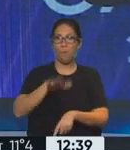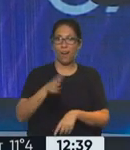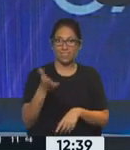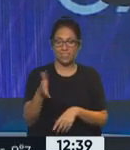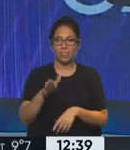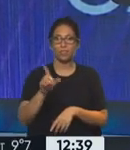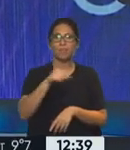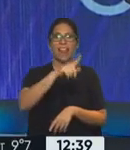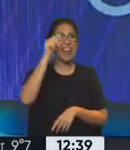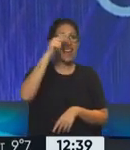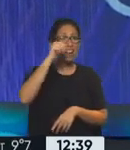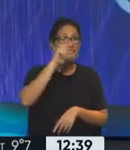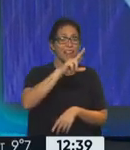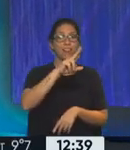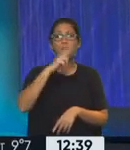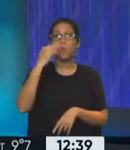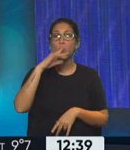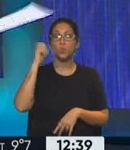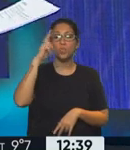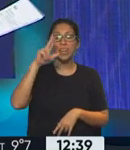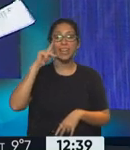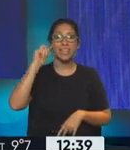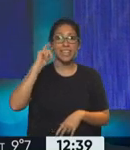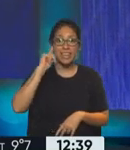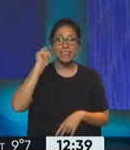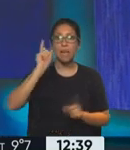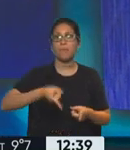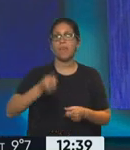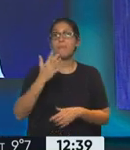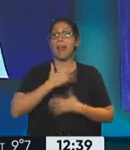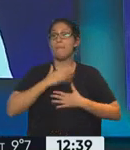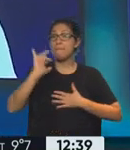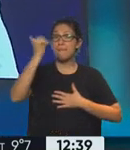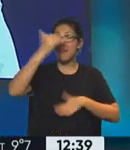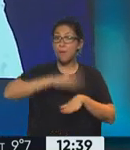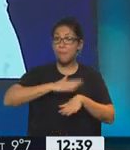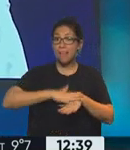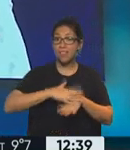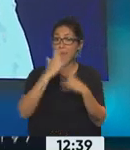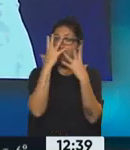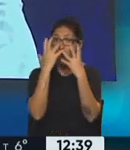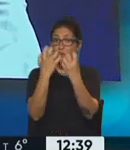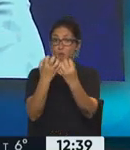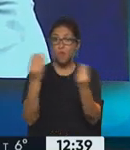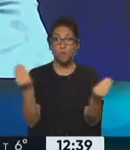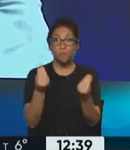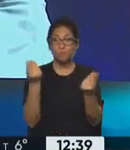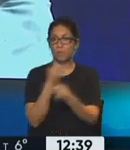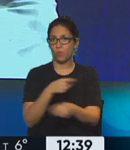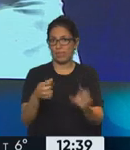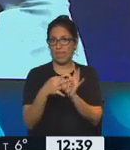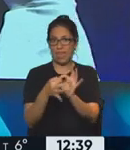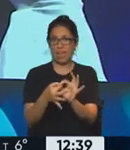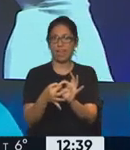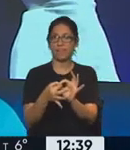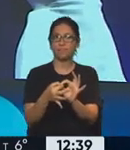momento con Ale Lerner y Rusher King. Y para mí, cada uno elige el suyo, el momento más atractivo de la noche musicalmente hablando